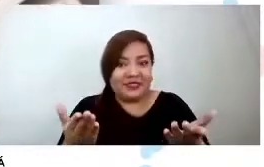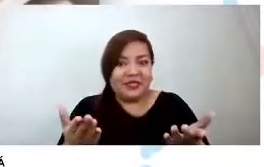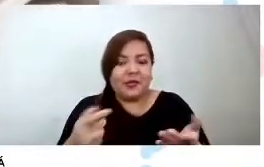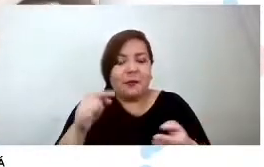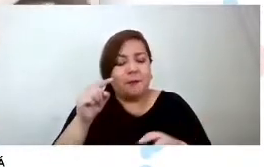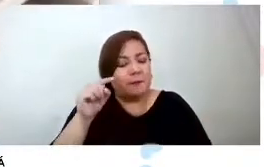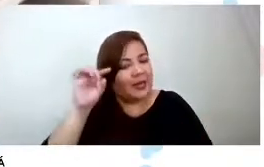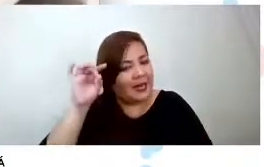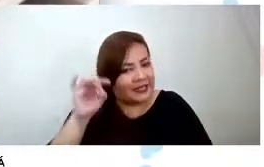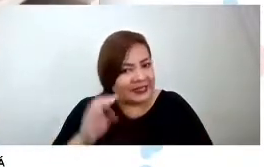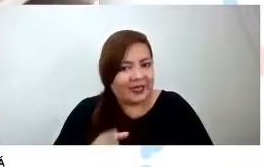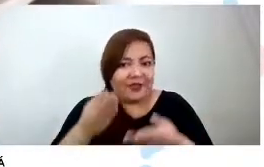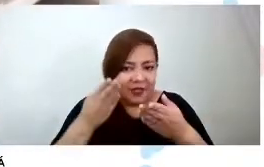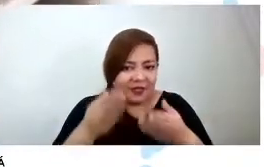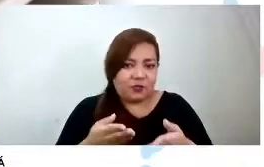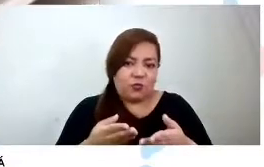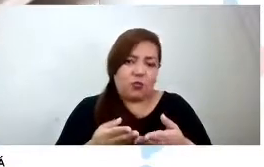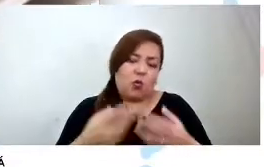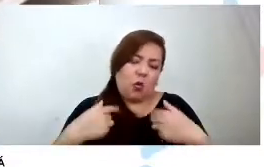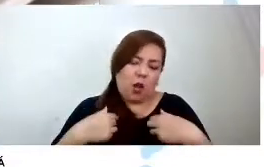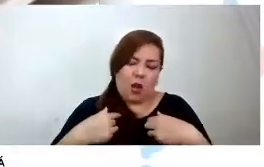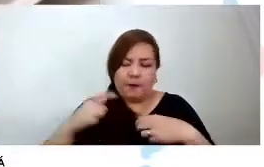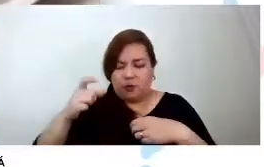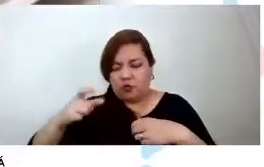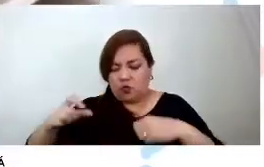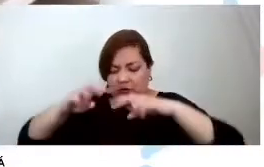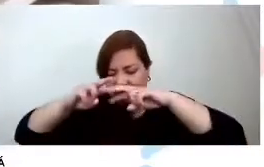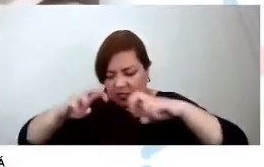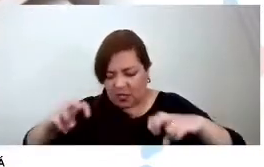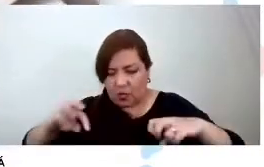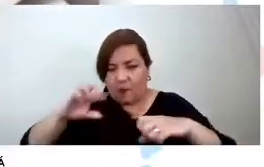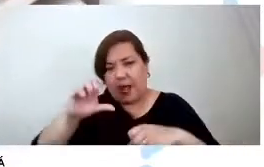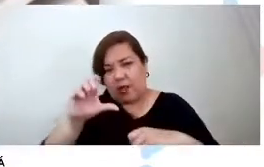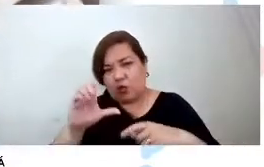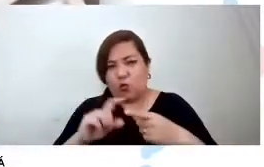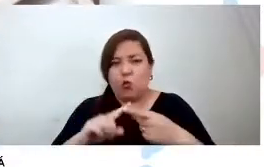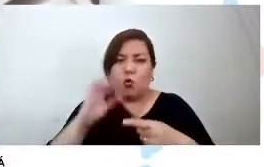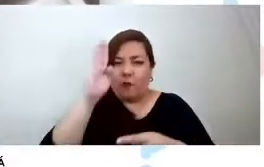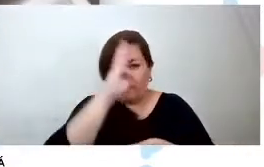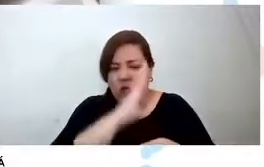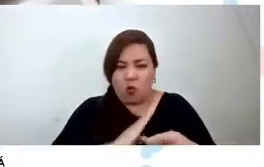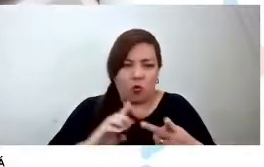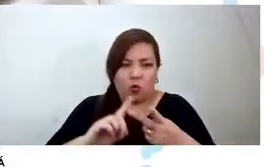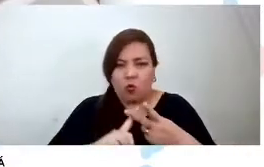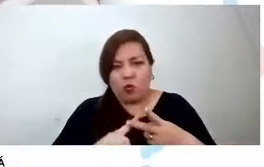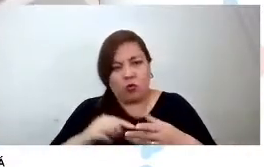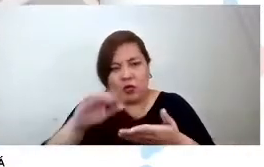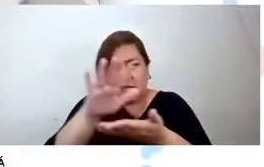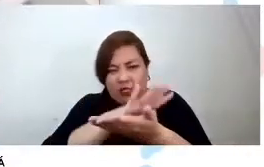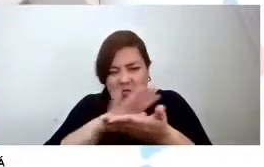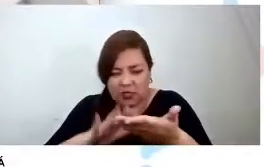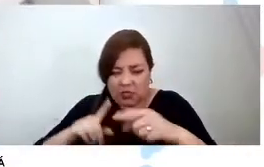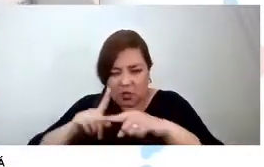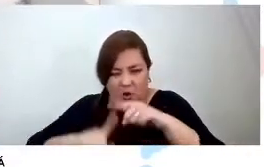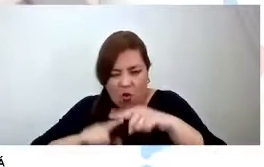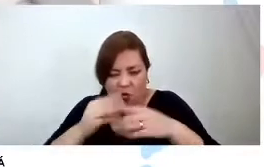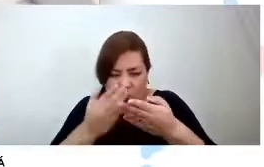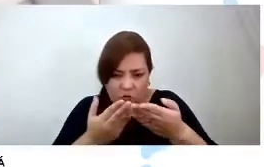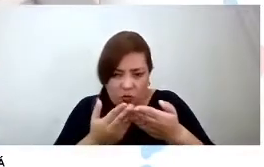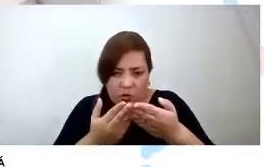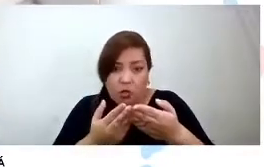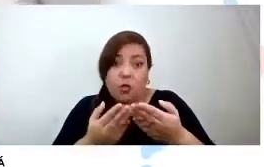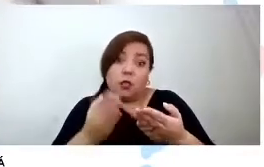que los investigadores, los paleontólogos, los biólogos y los geólogos tuvieron que encontrar especímenes relacionados,